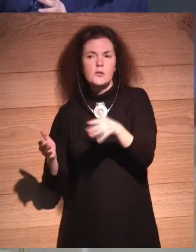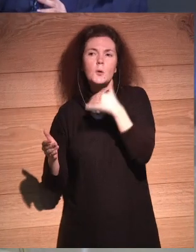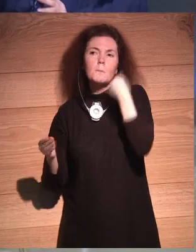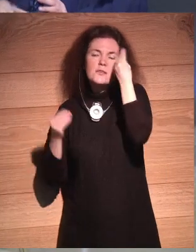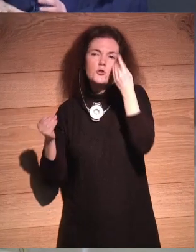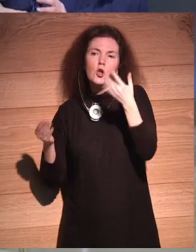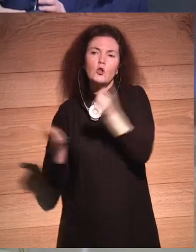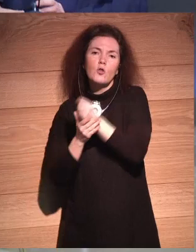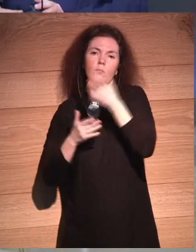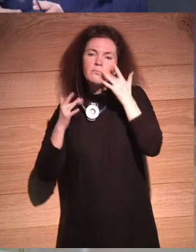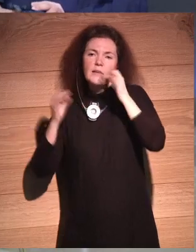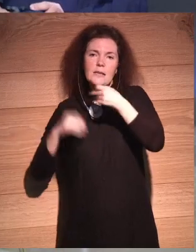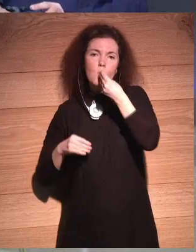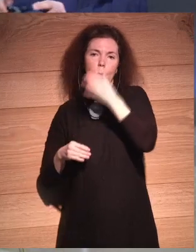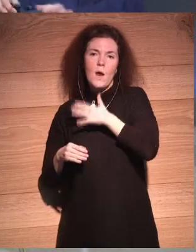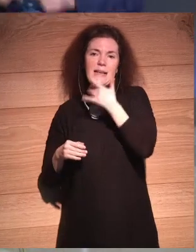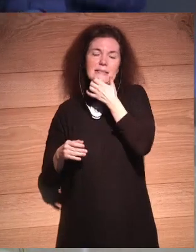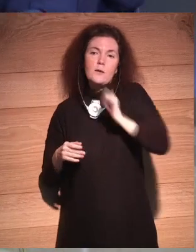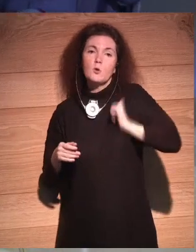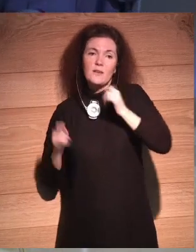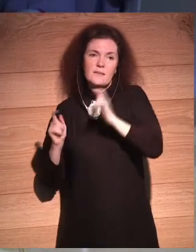buenas, pues si se les da la oportunidad.